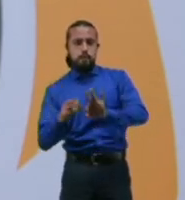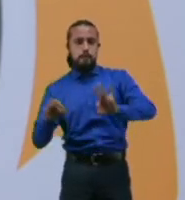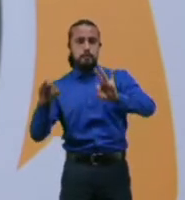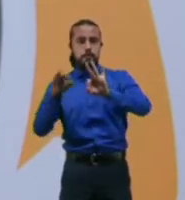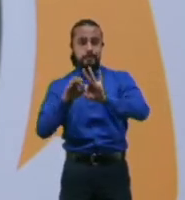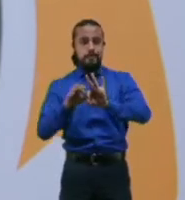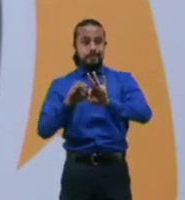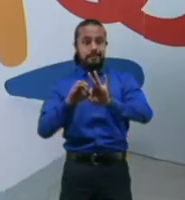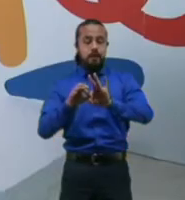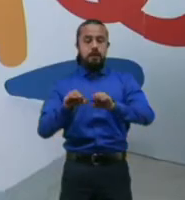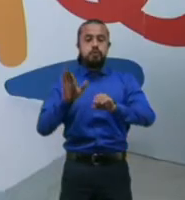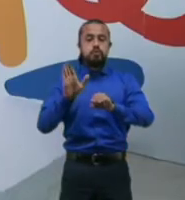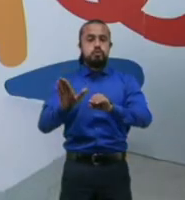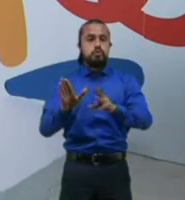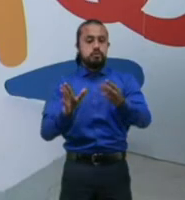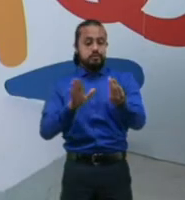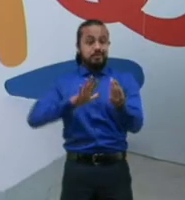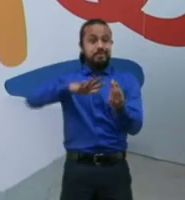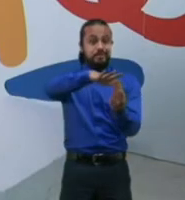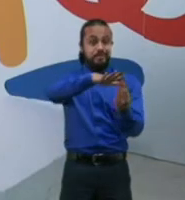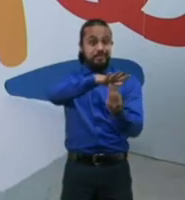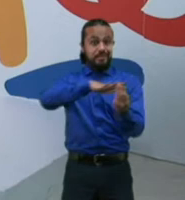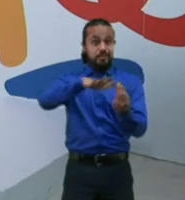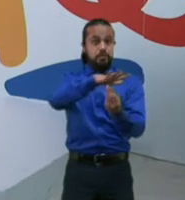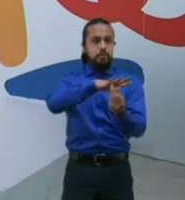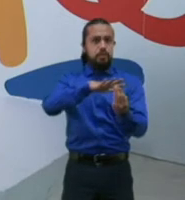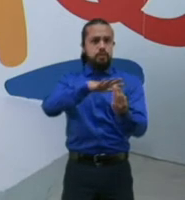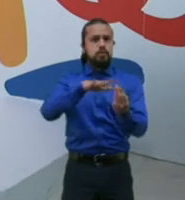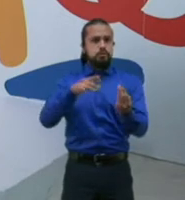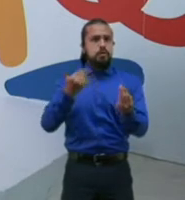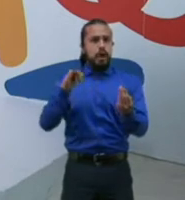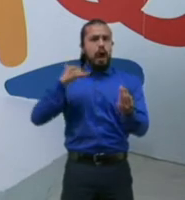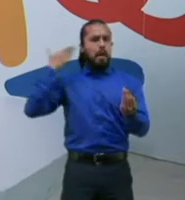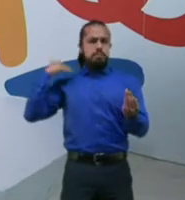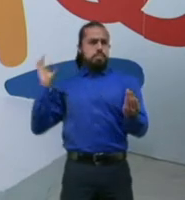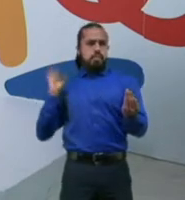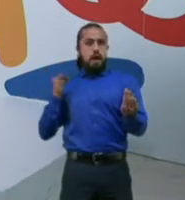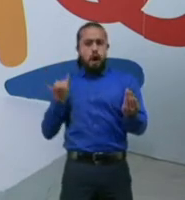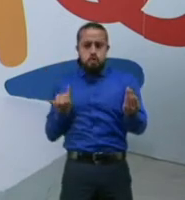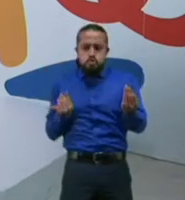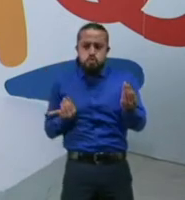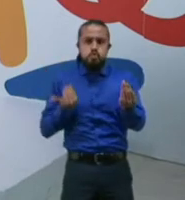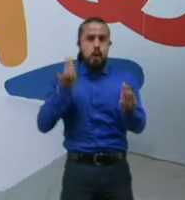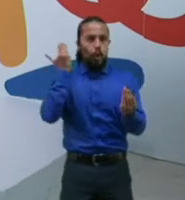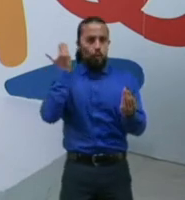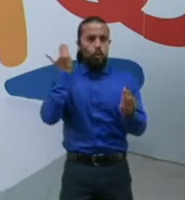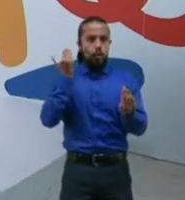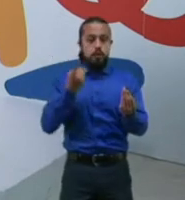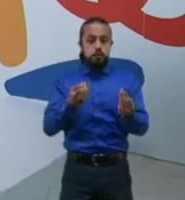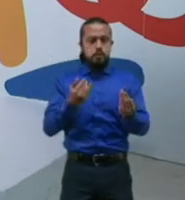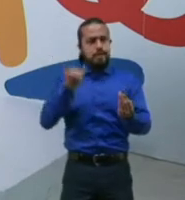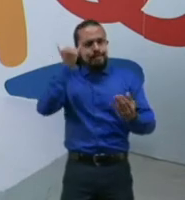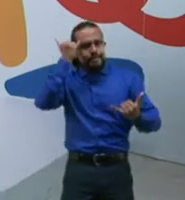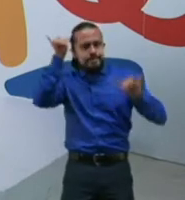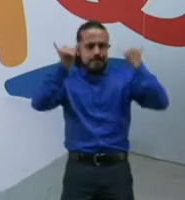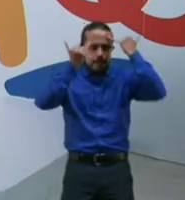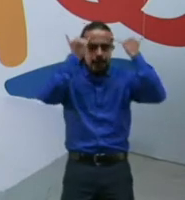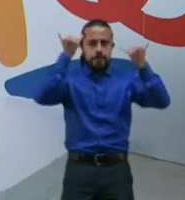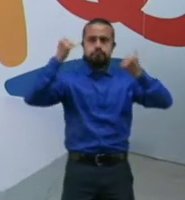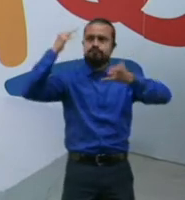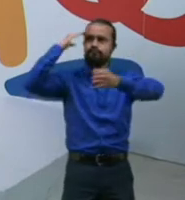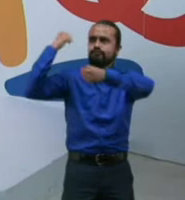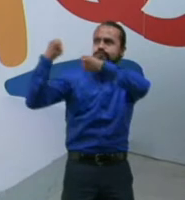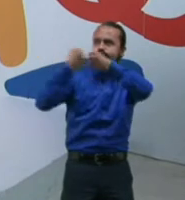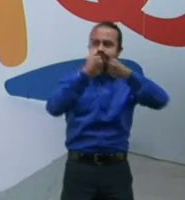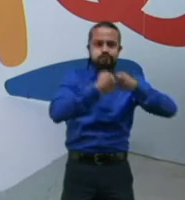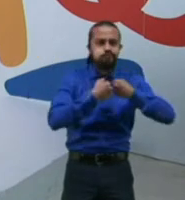que cada vez tiene una mayor potencia en el país y que de esta manera podemos dar más ideas más alianzas para